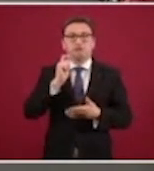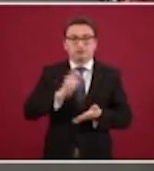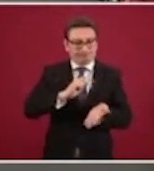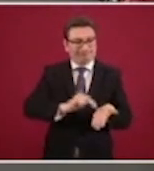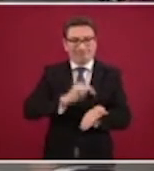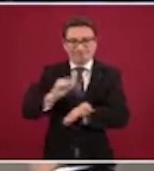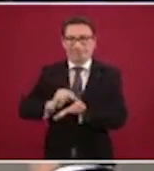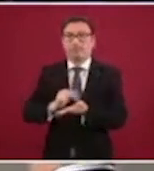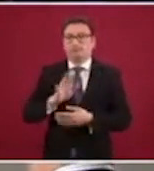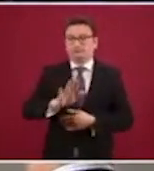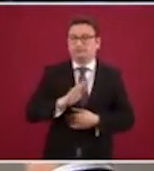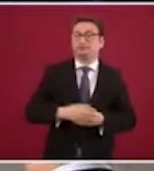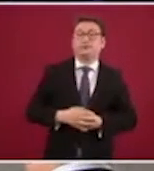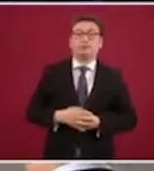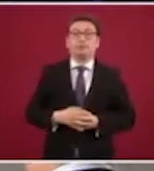Los costos